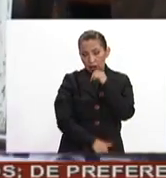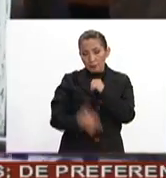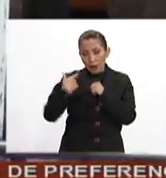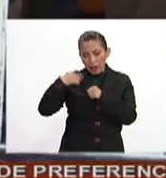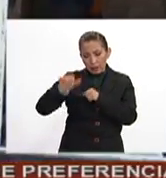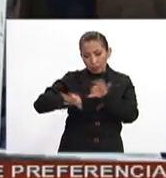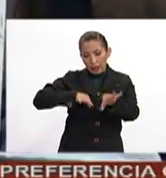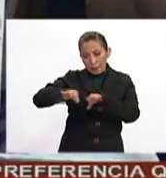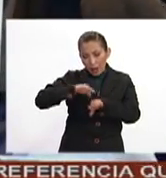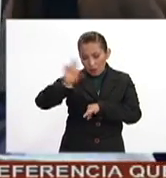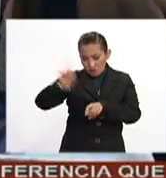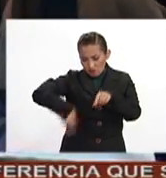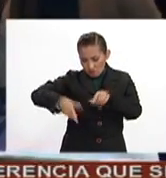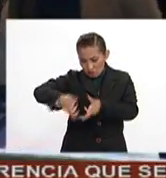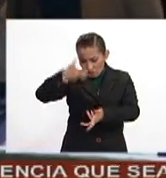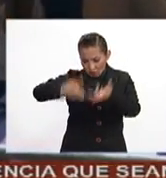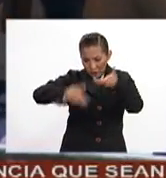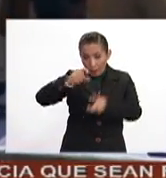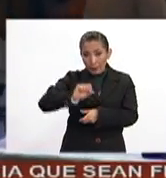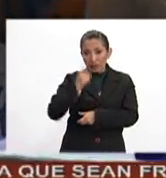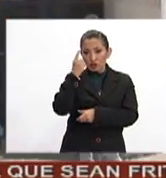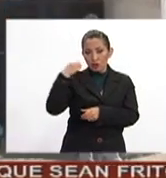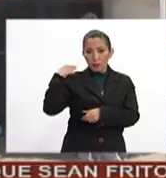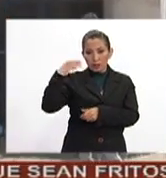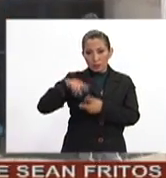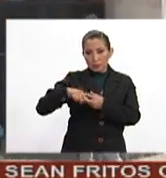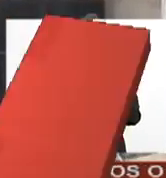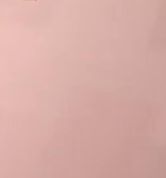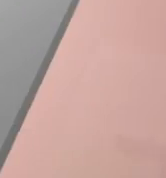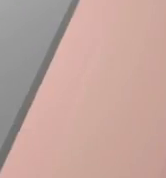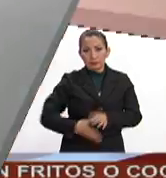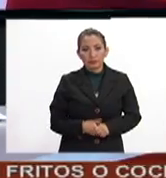los trabajos de exhumación que iniciaron el 21 de marzo.